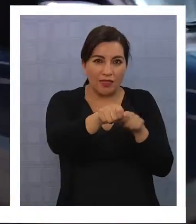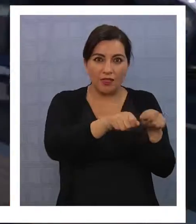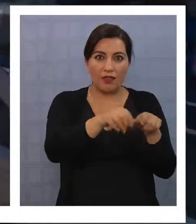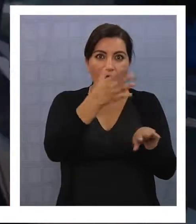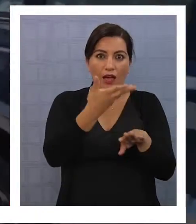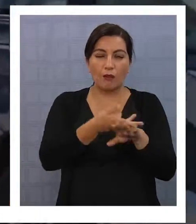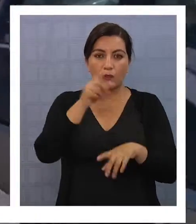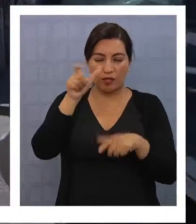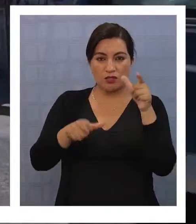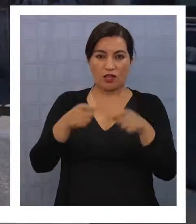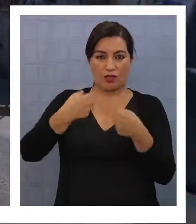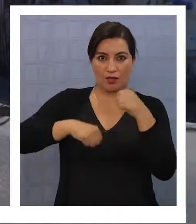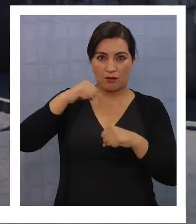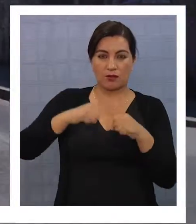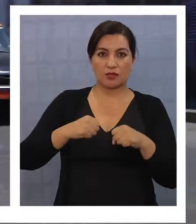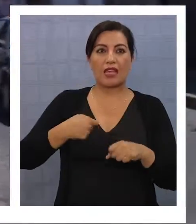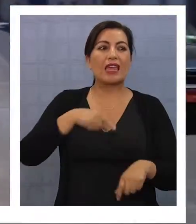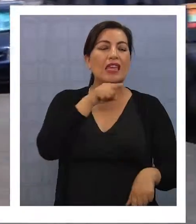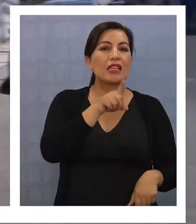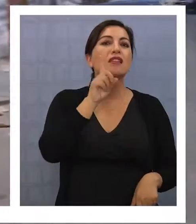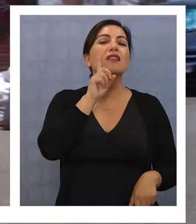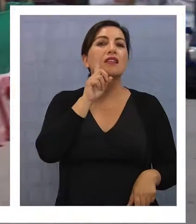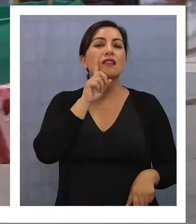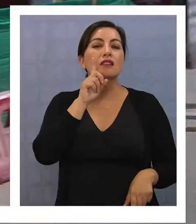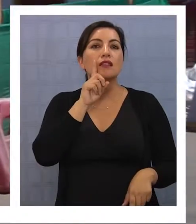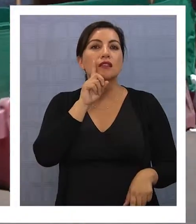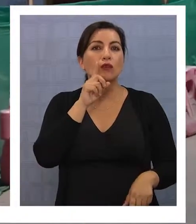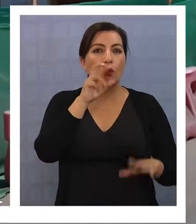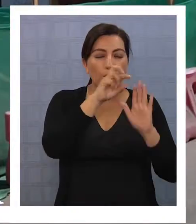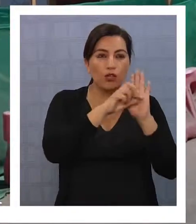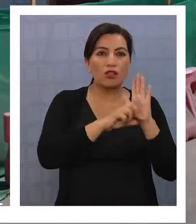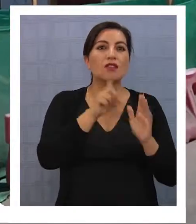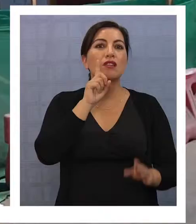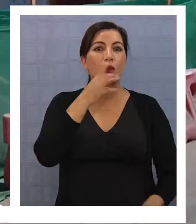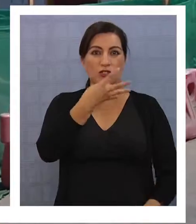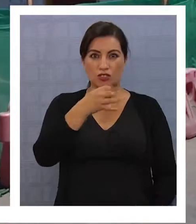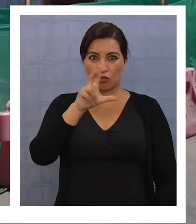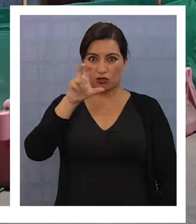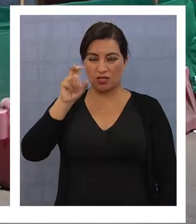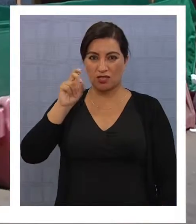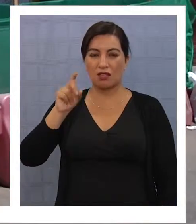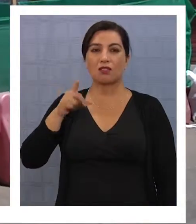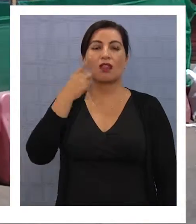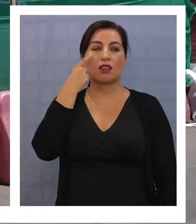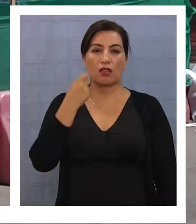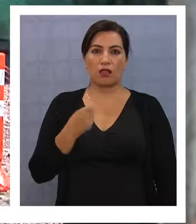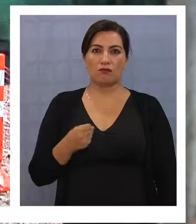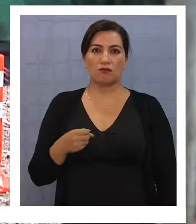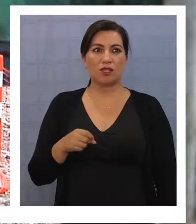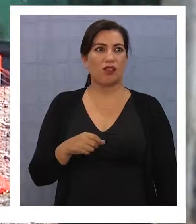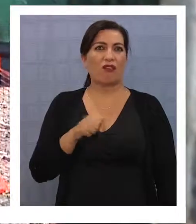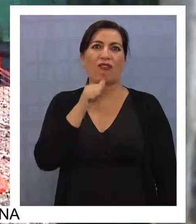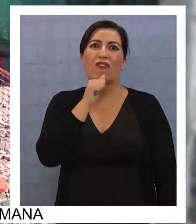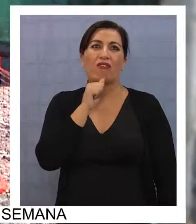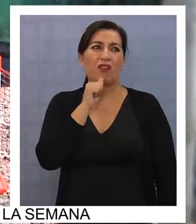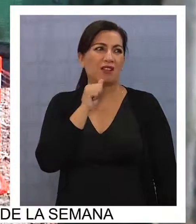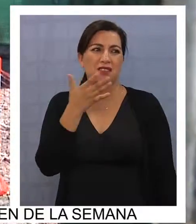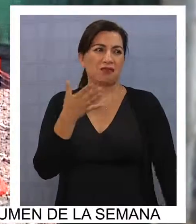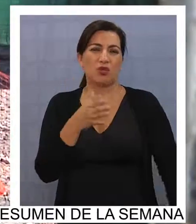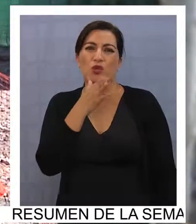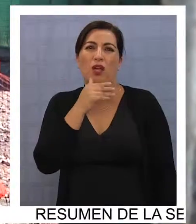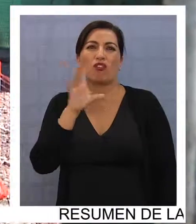este es un proyecto que tiene 480 días, por tanto, no llegamos todavía ni 90.